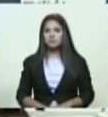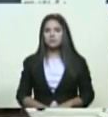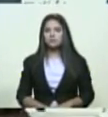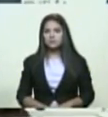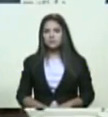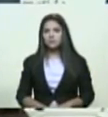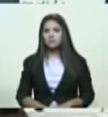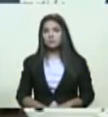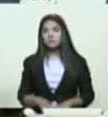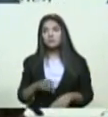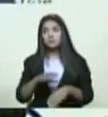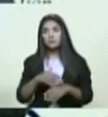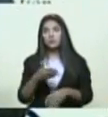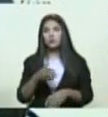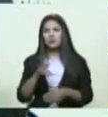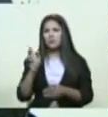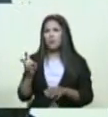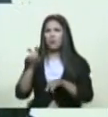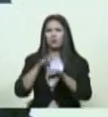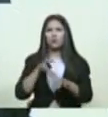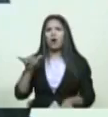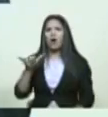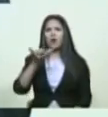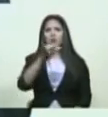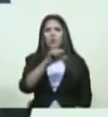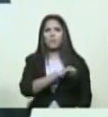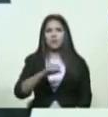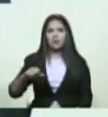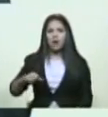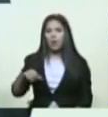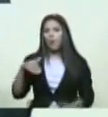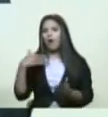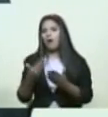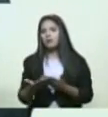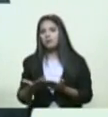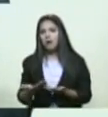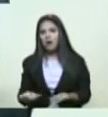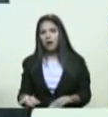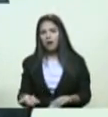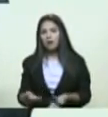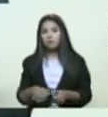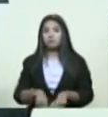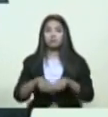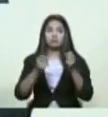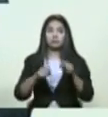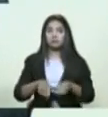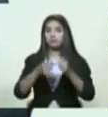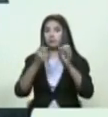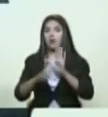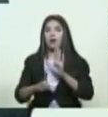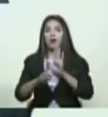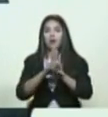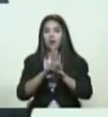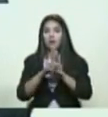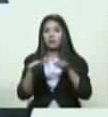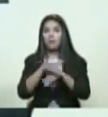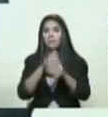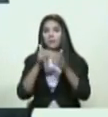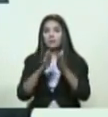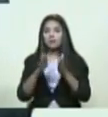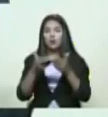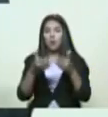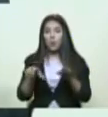totalmente indebido de un avión privado hasta los delitos que vulneraron la ley orgánica del Ministerio